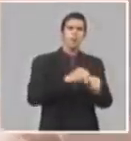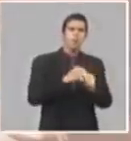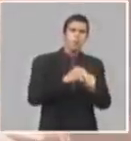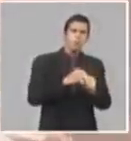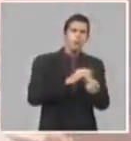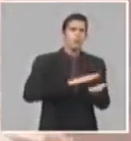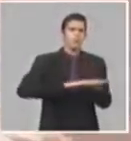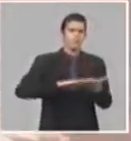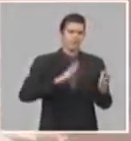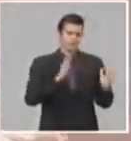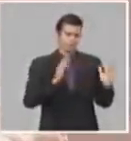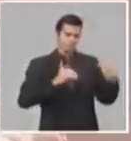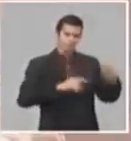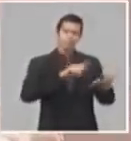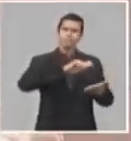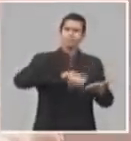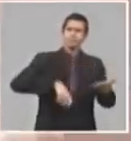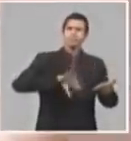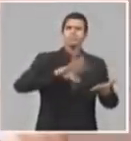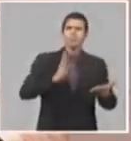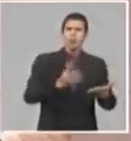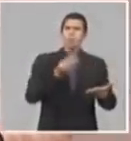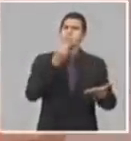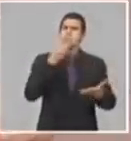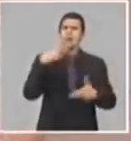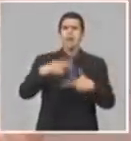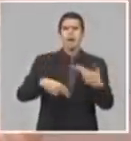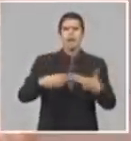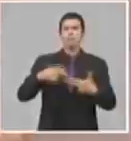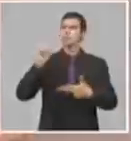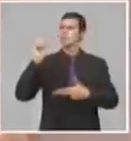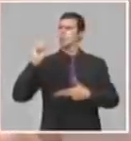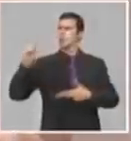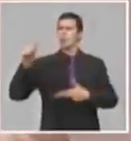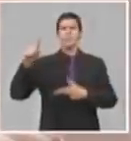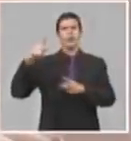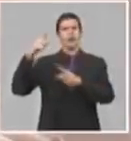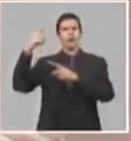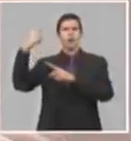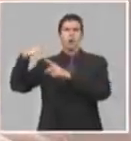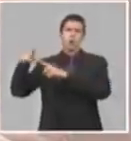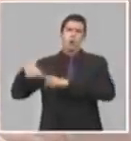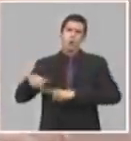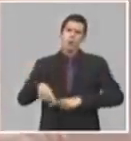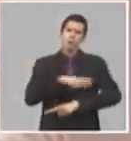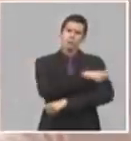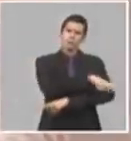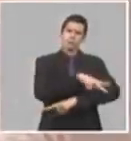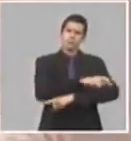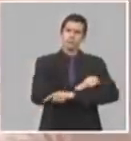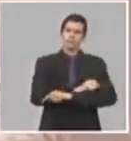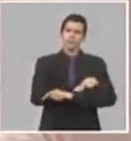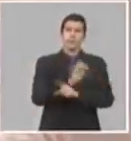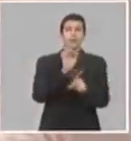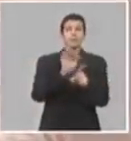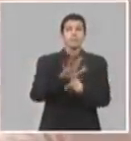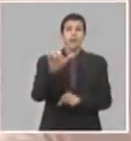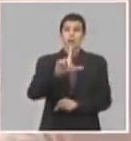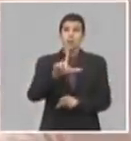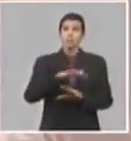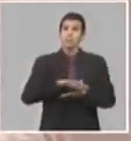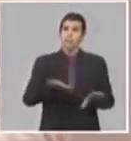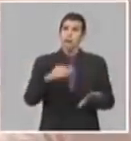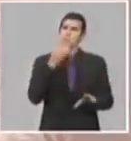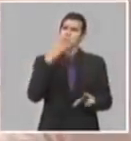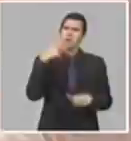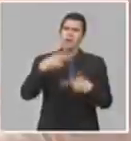con la tarjeta magnética, etcétera, lo podrán hacer a partir del lunes en las